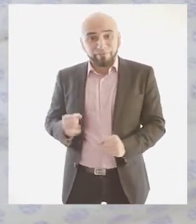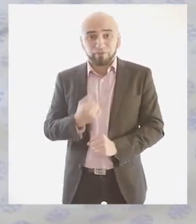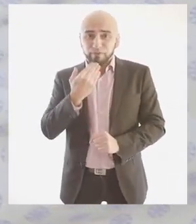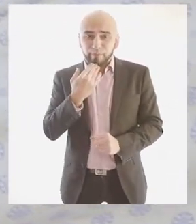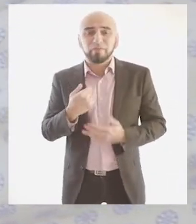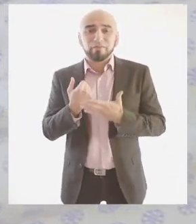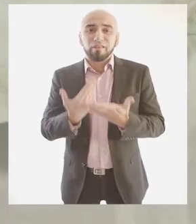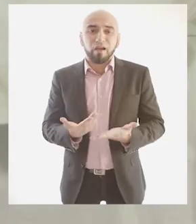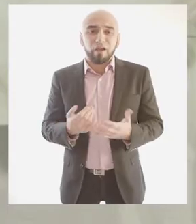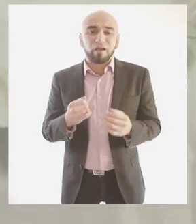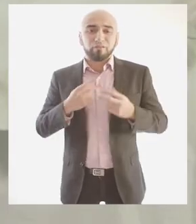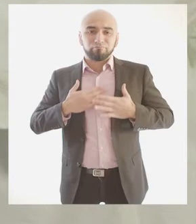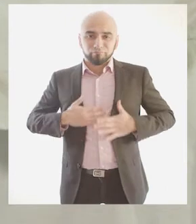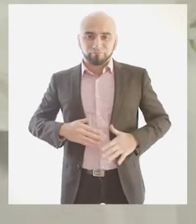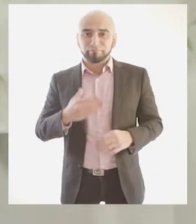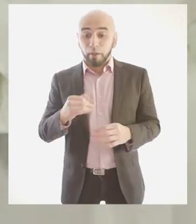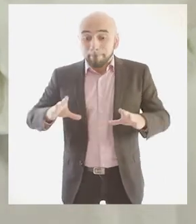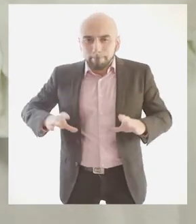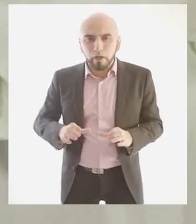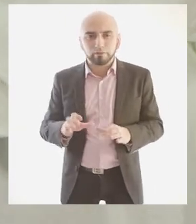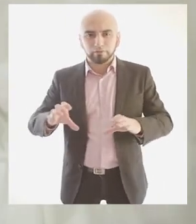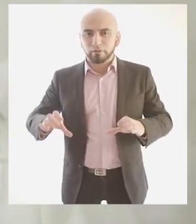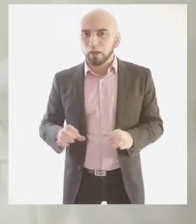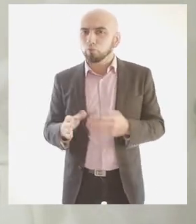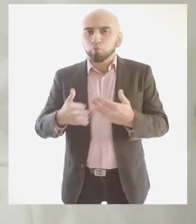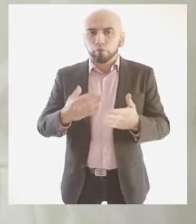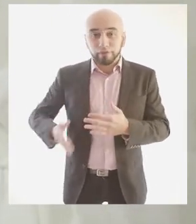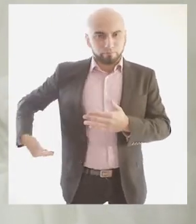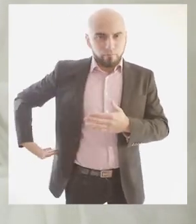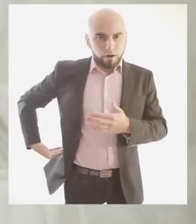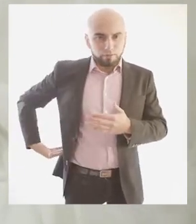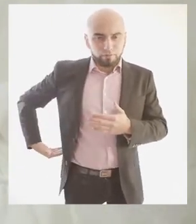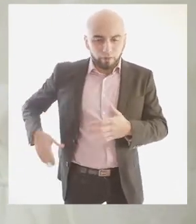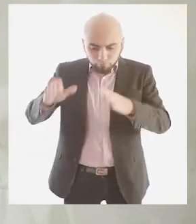alivio. Recibe masajes y presión en la parte baja de la espalda.